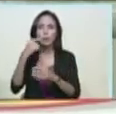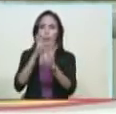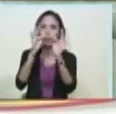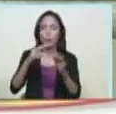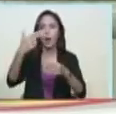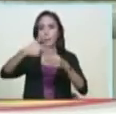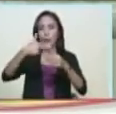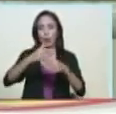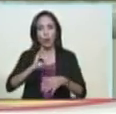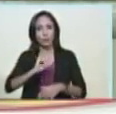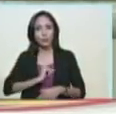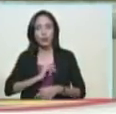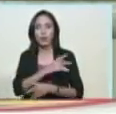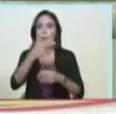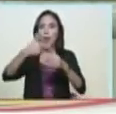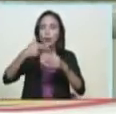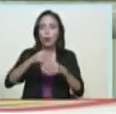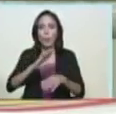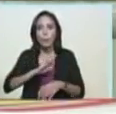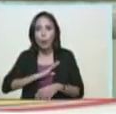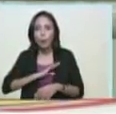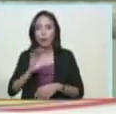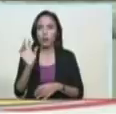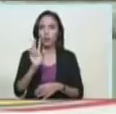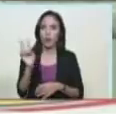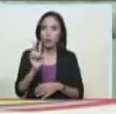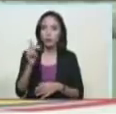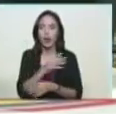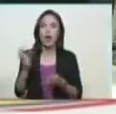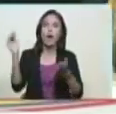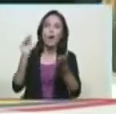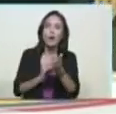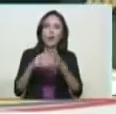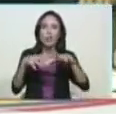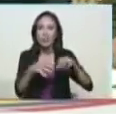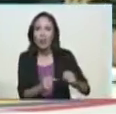dependiente petrolero y no volverá